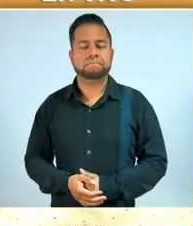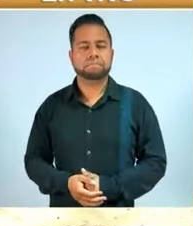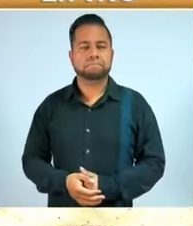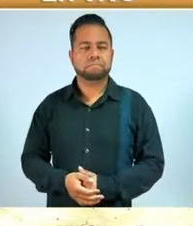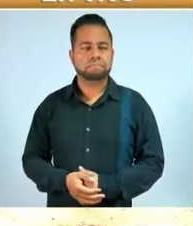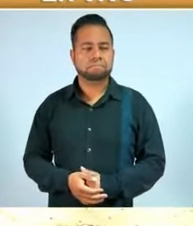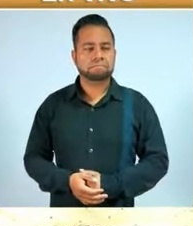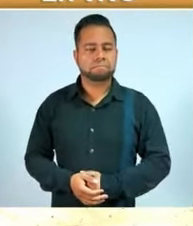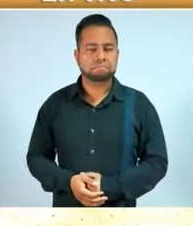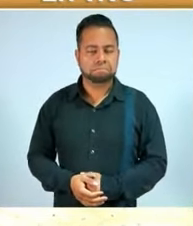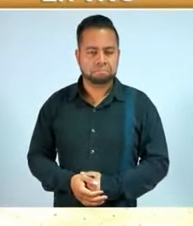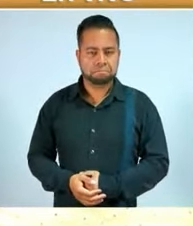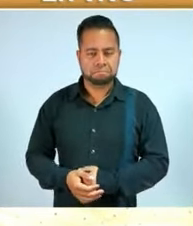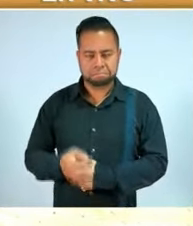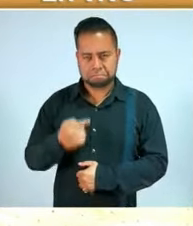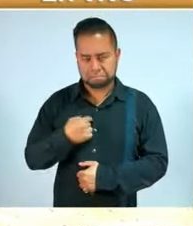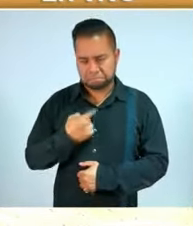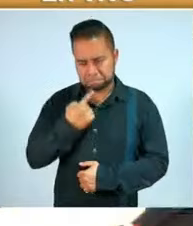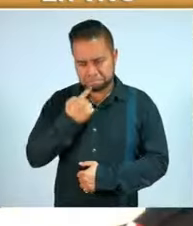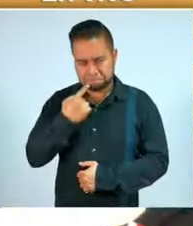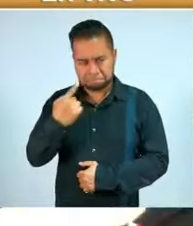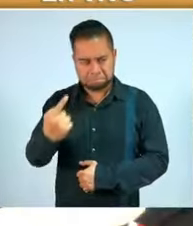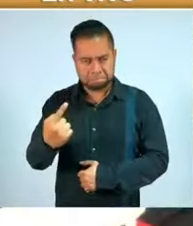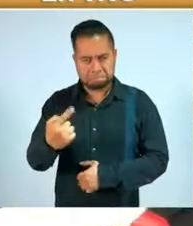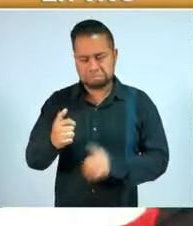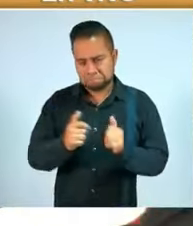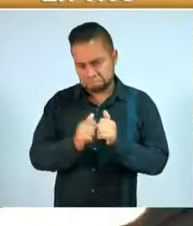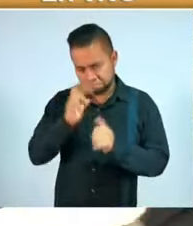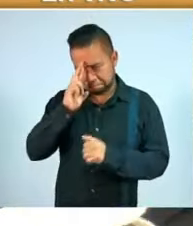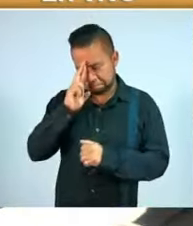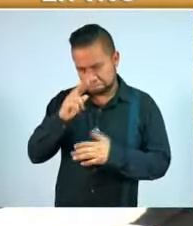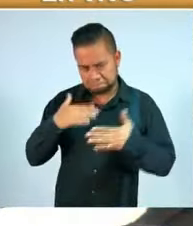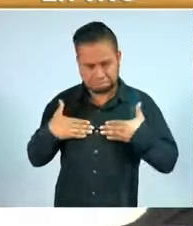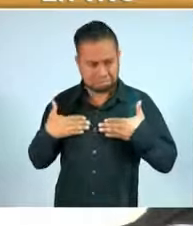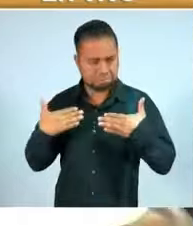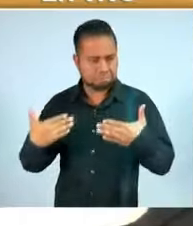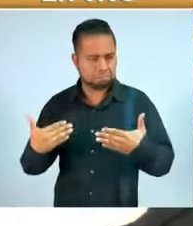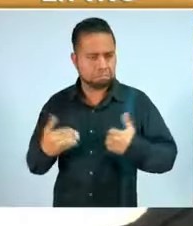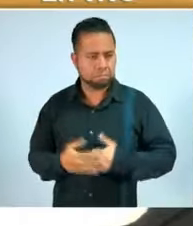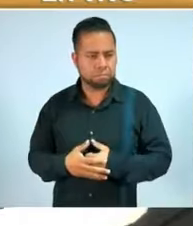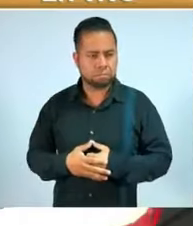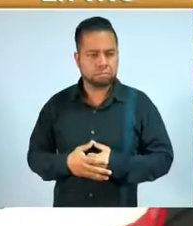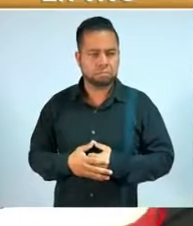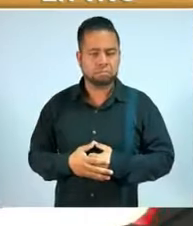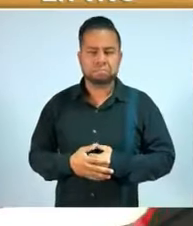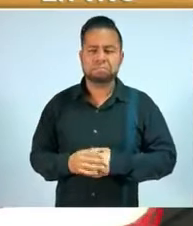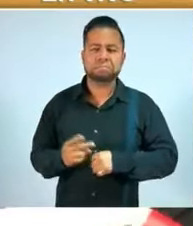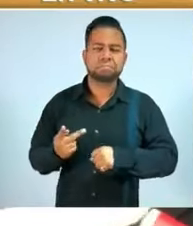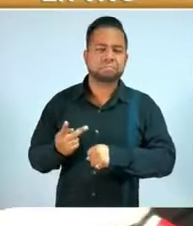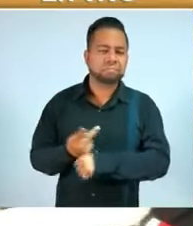denoto, y lo digo de manera muy respetuosa, un extravío